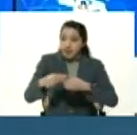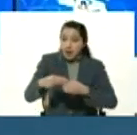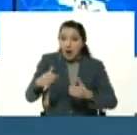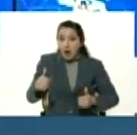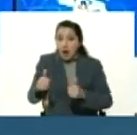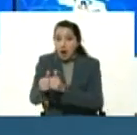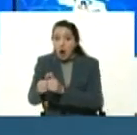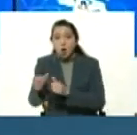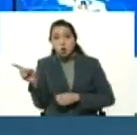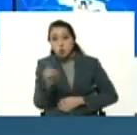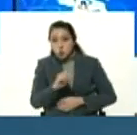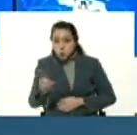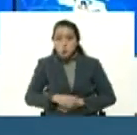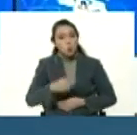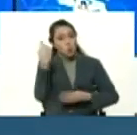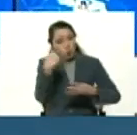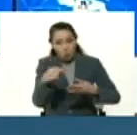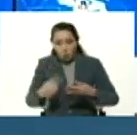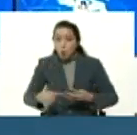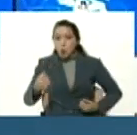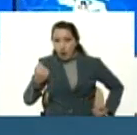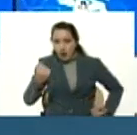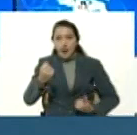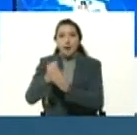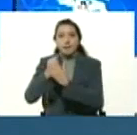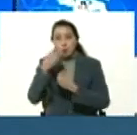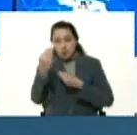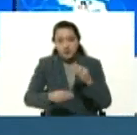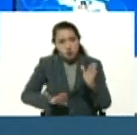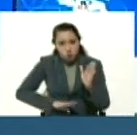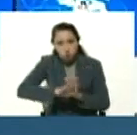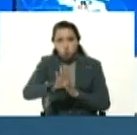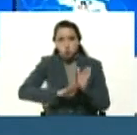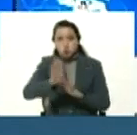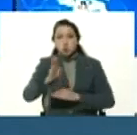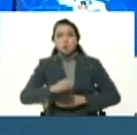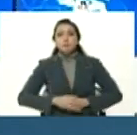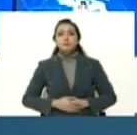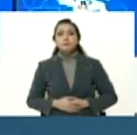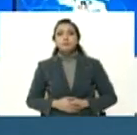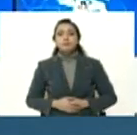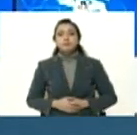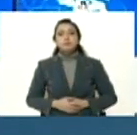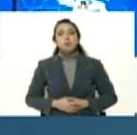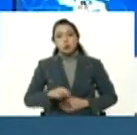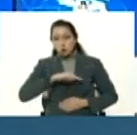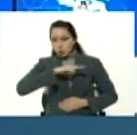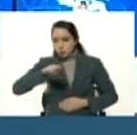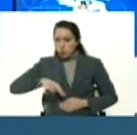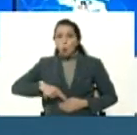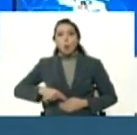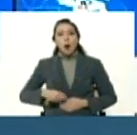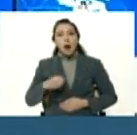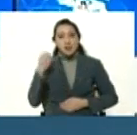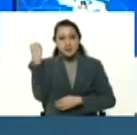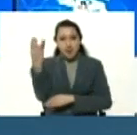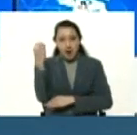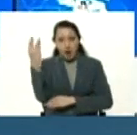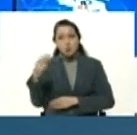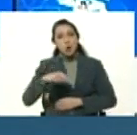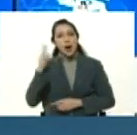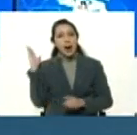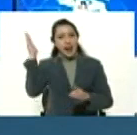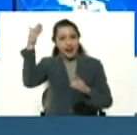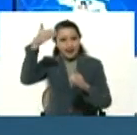nuevo equilibrio de la economía sustentada en producción nacional. He allí nuestra proclama, he allí nuestra